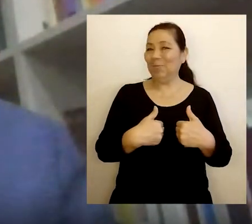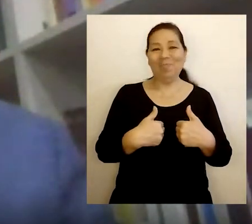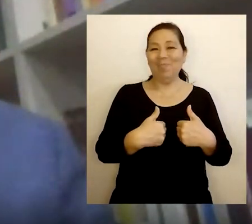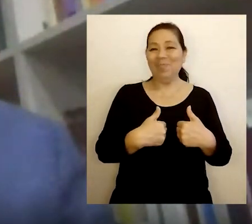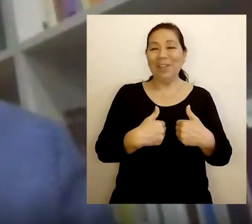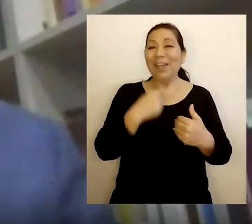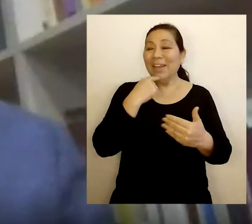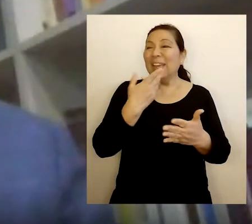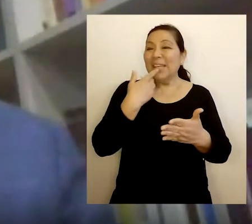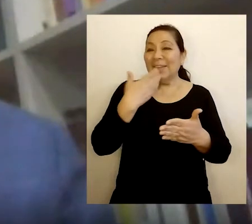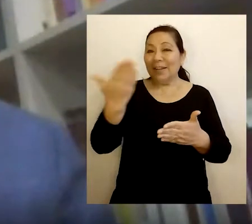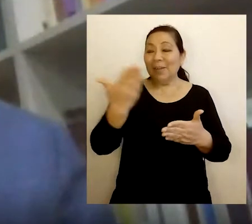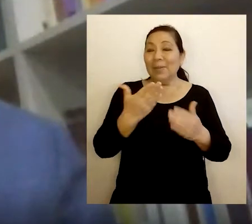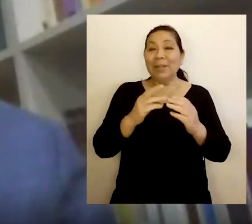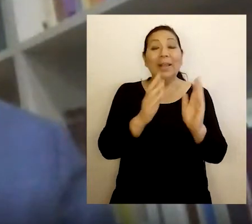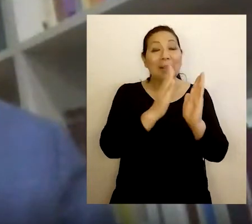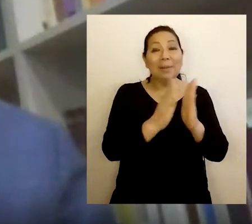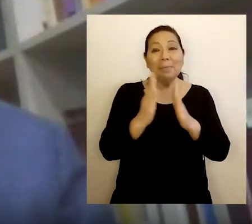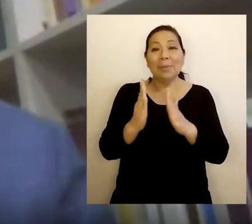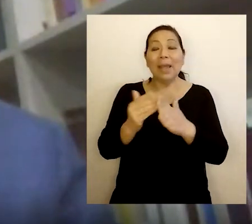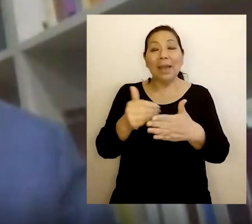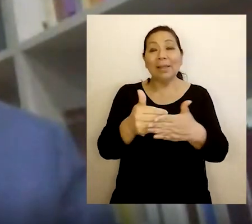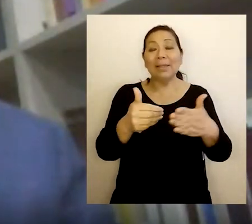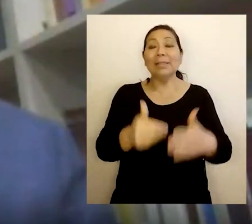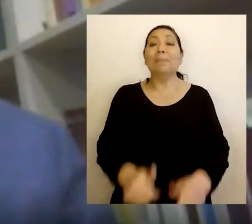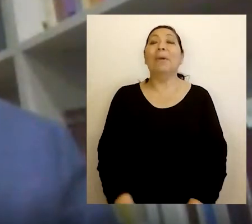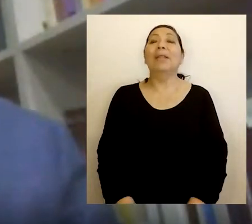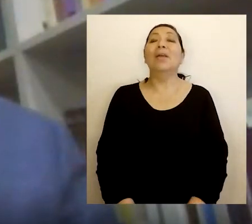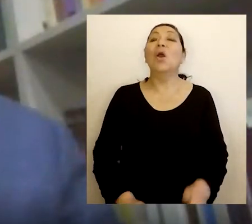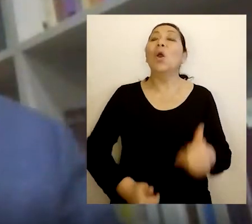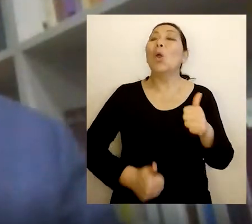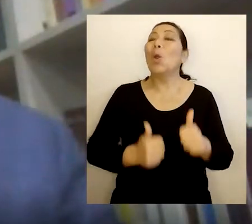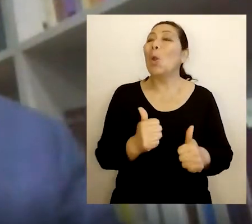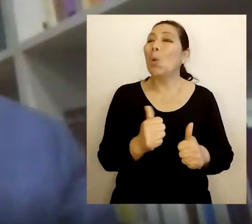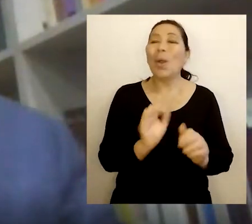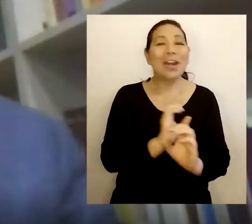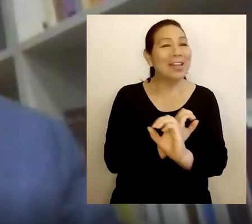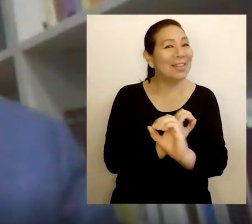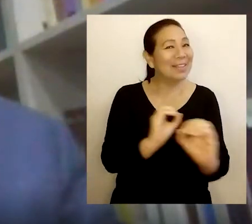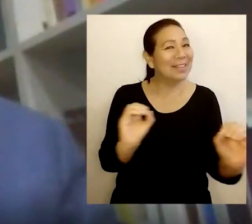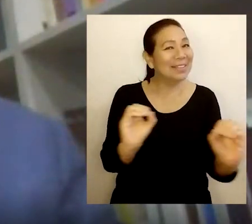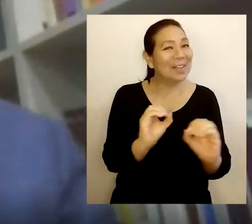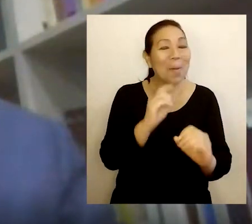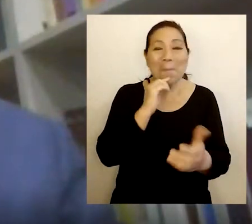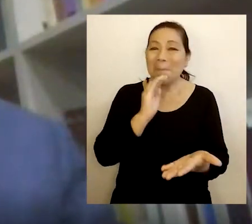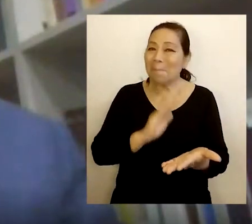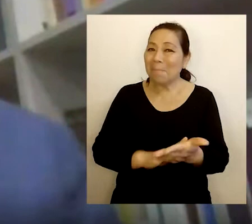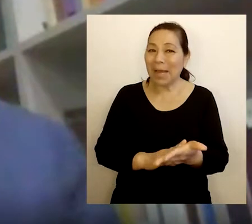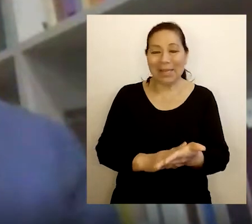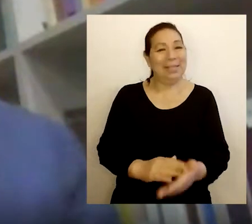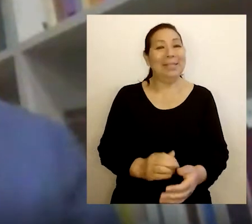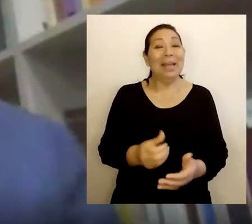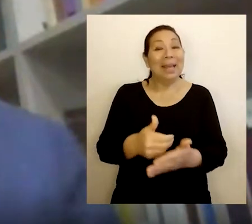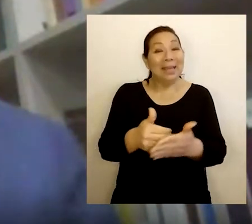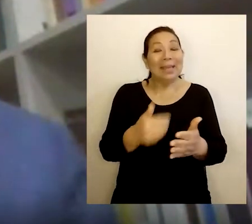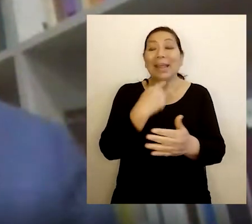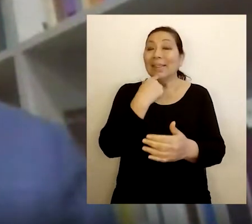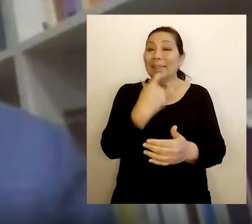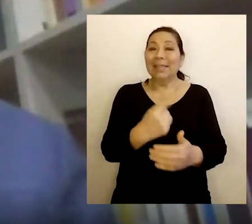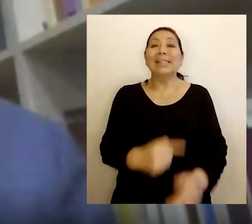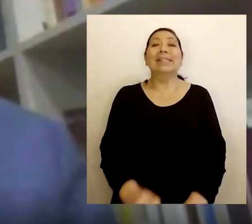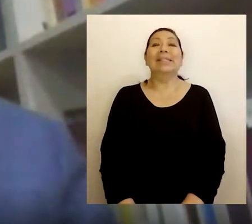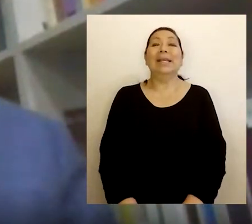que participó en la audiencia de terminación anticipada, en la cual no sustenta ningún tipo de agravio, más aún si es que hace